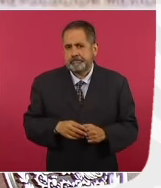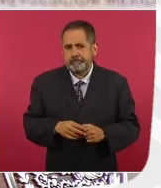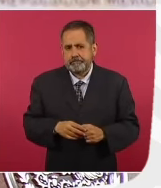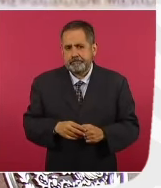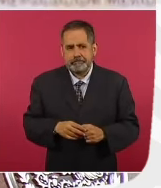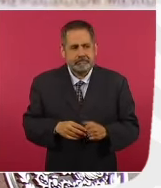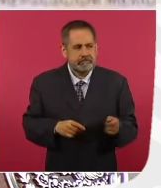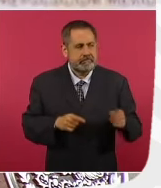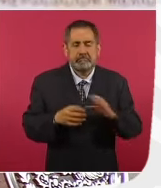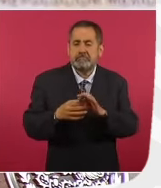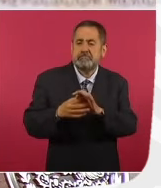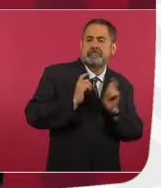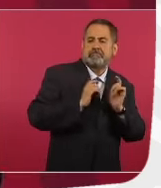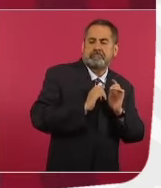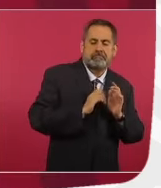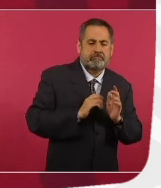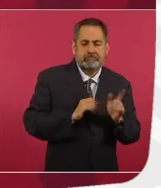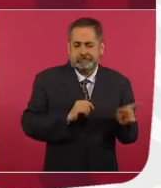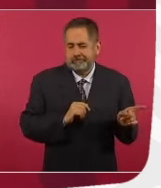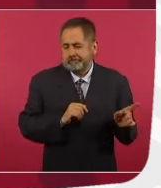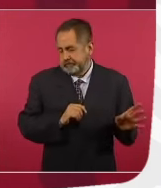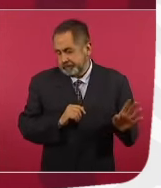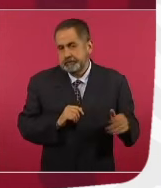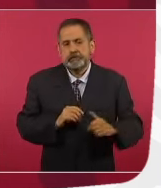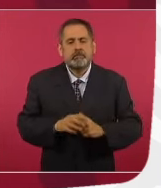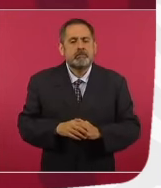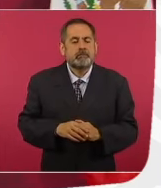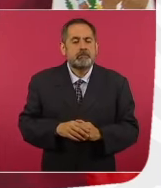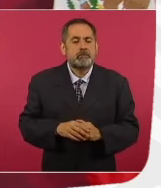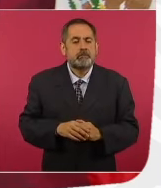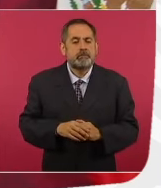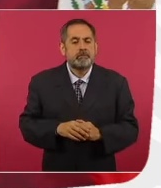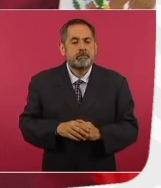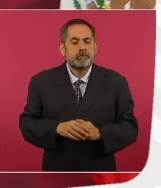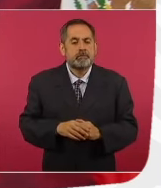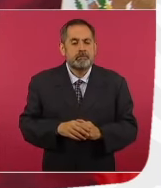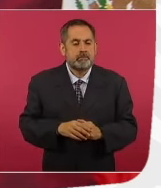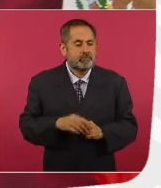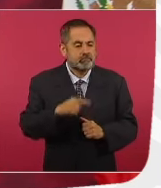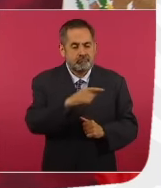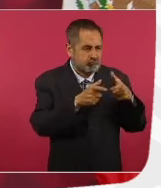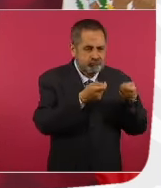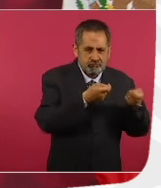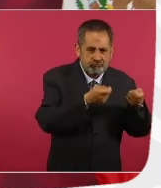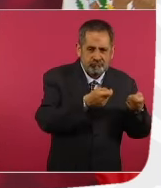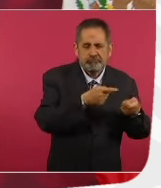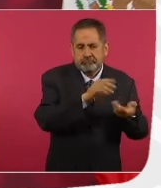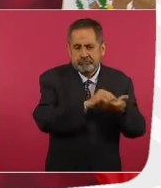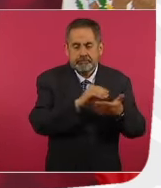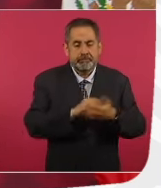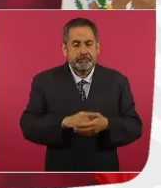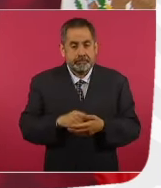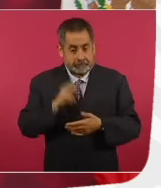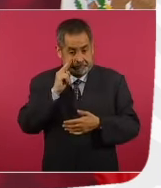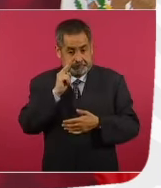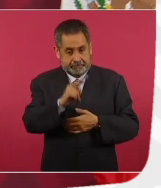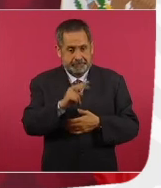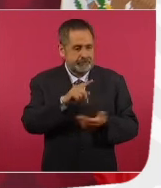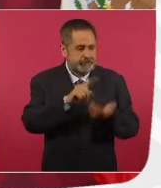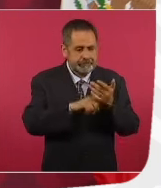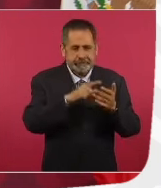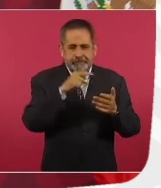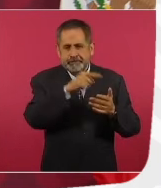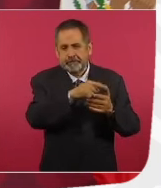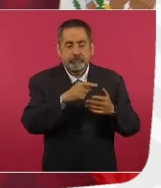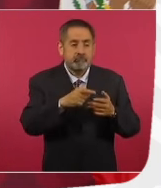del pueblo este no del régimen y ahí están los intelectuales